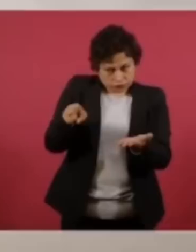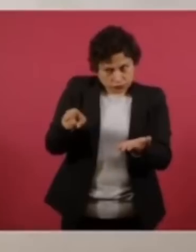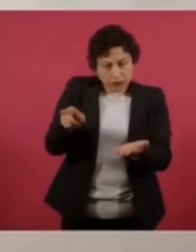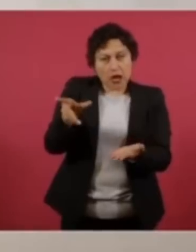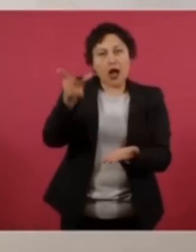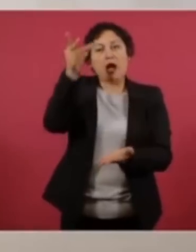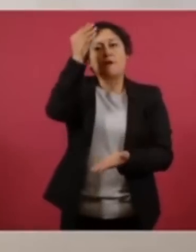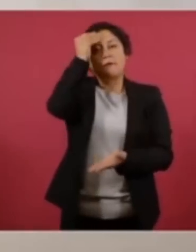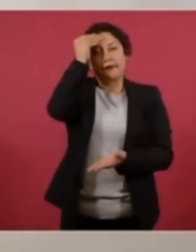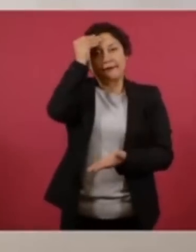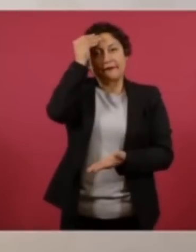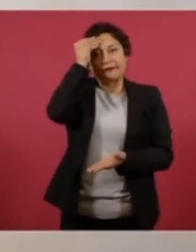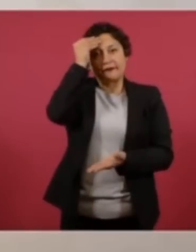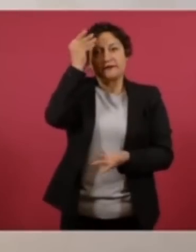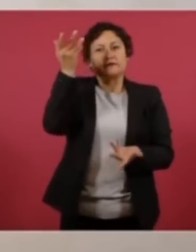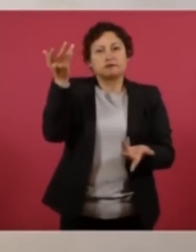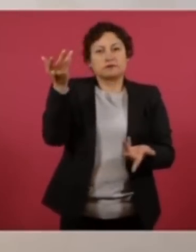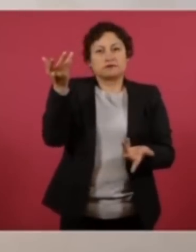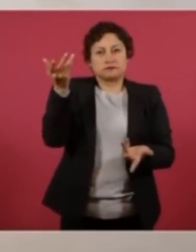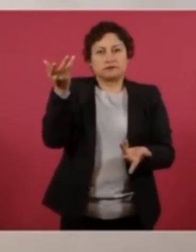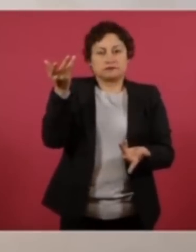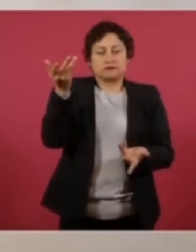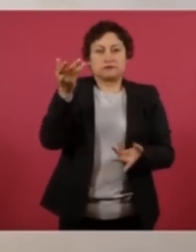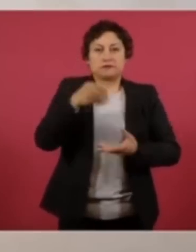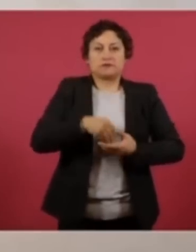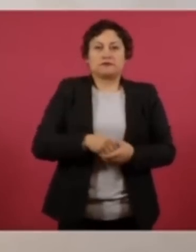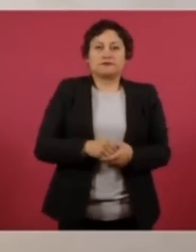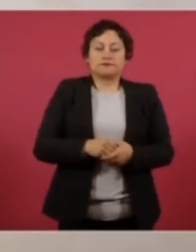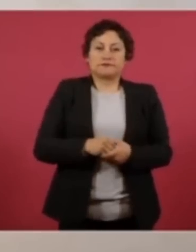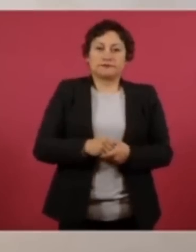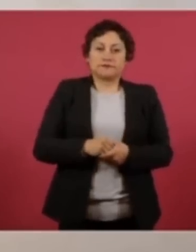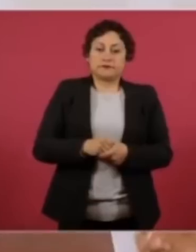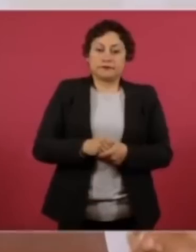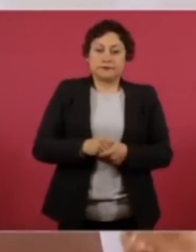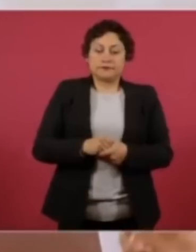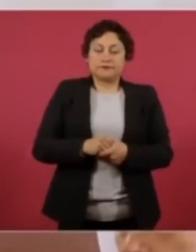enseña a pescar en vez de entregar un pez.